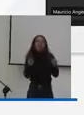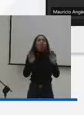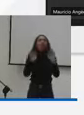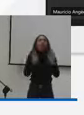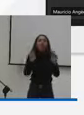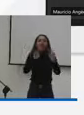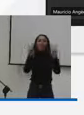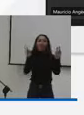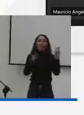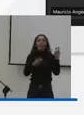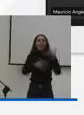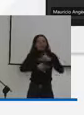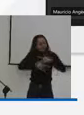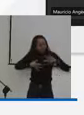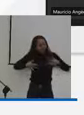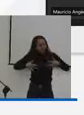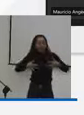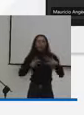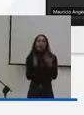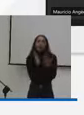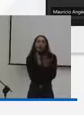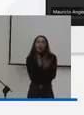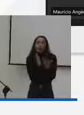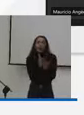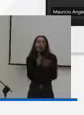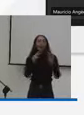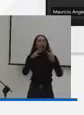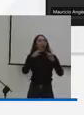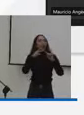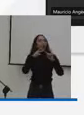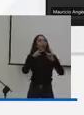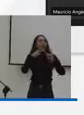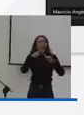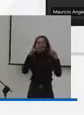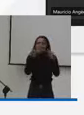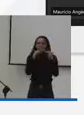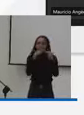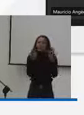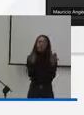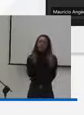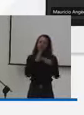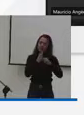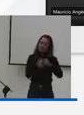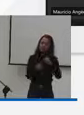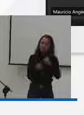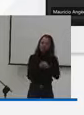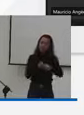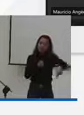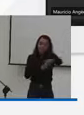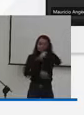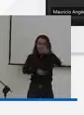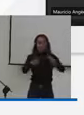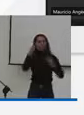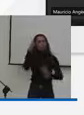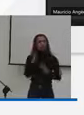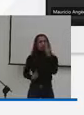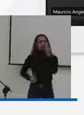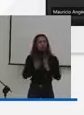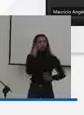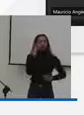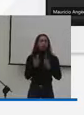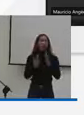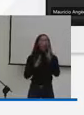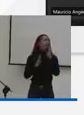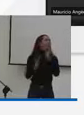la parte de seguridad social de educación de vivienda de toda esa carrera actual que debe tener el atleta en su